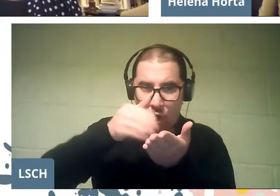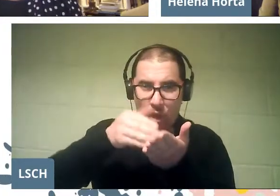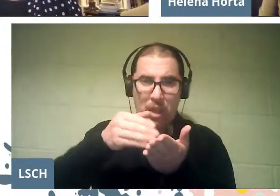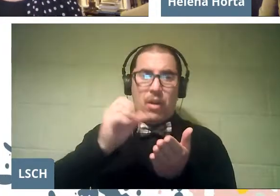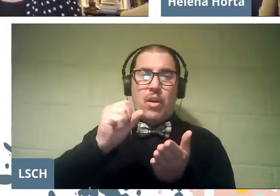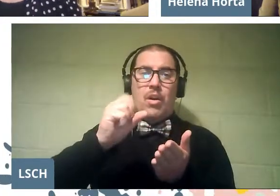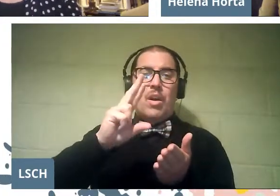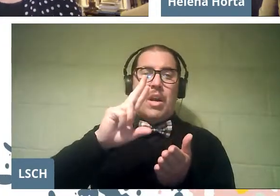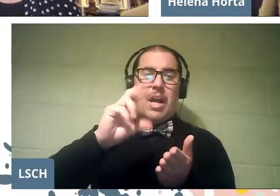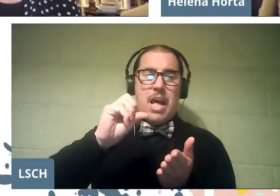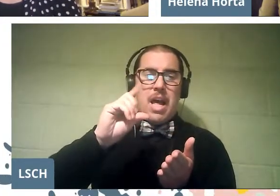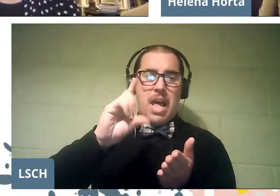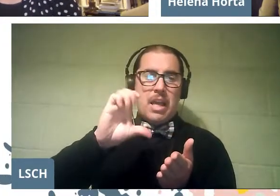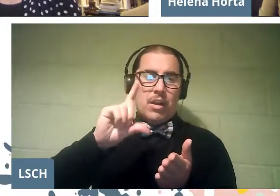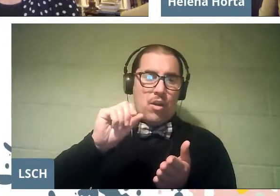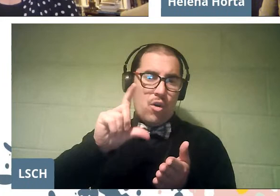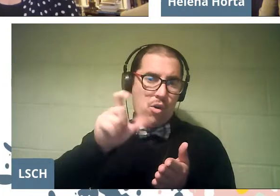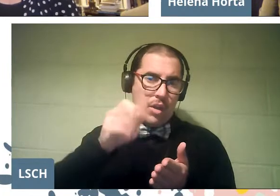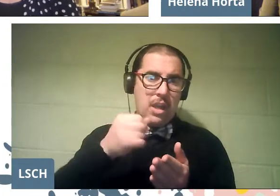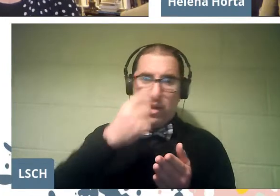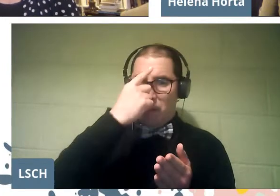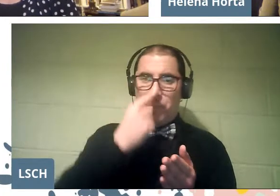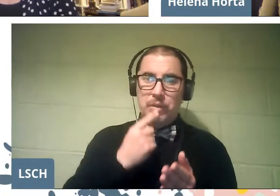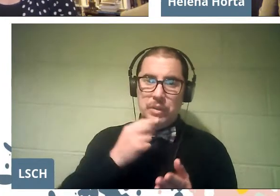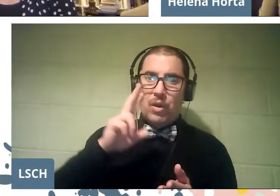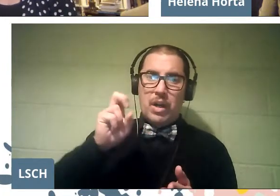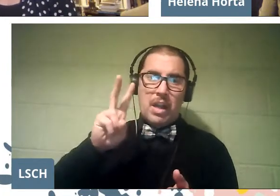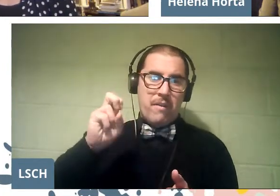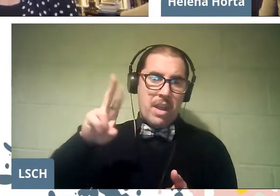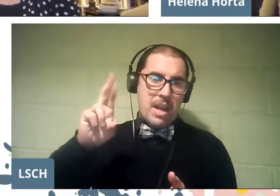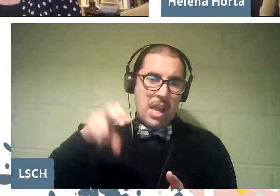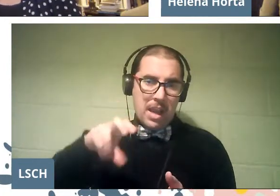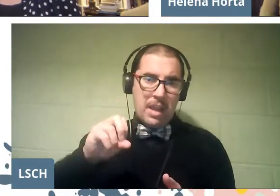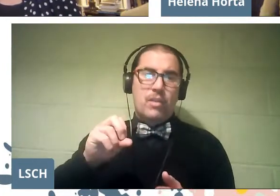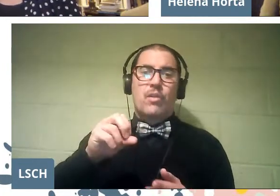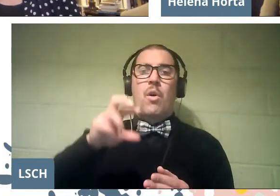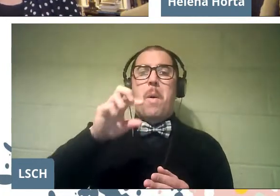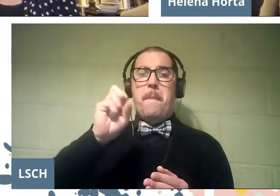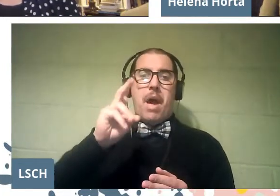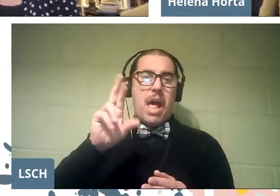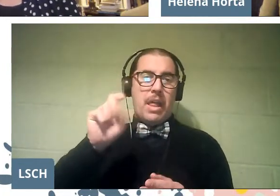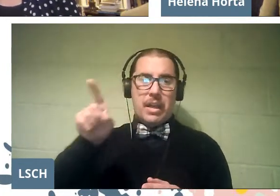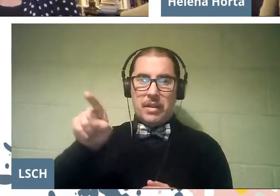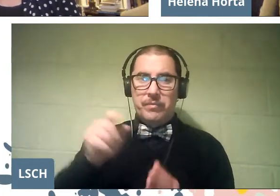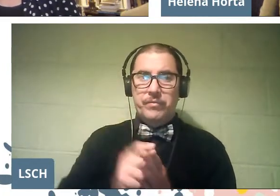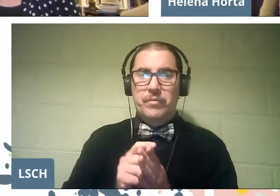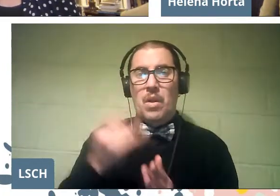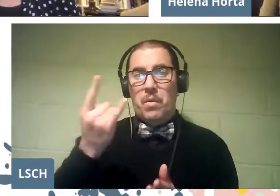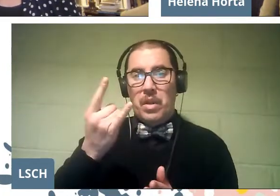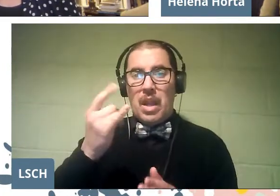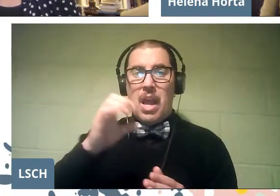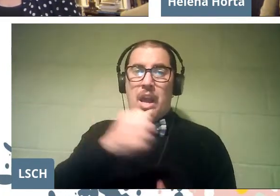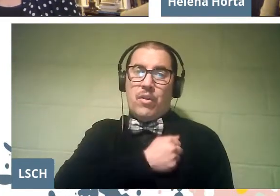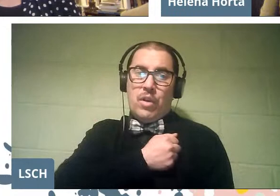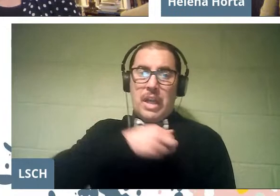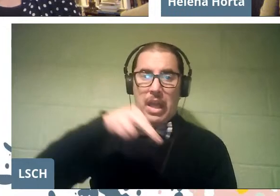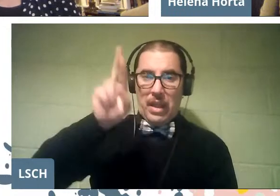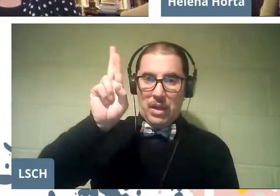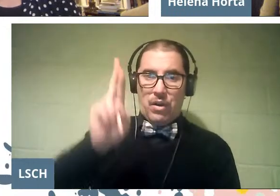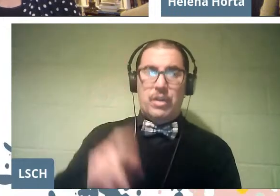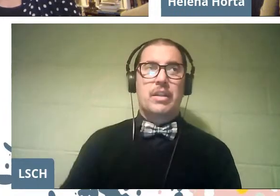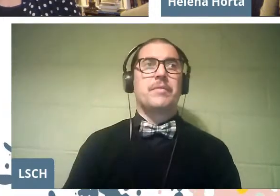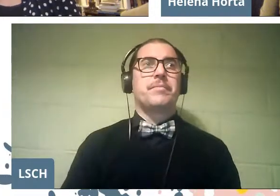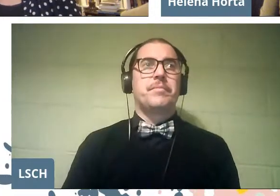del Museo Reverendo Padre Gustavo Lepage de la Universidad Católica